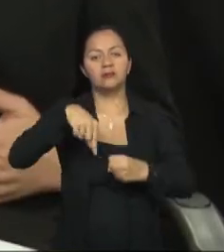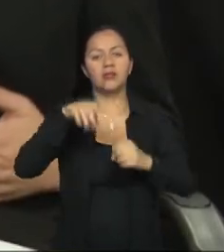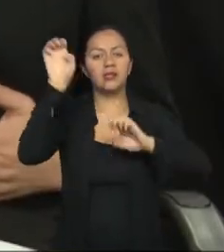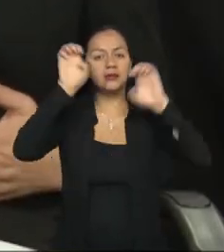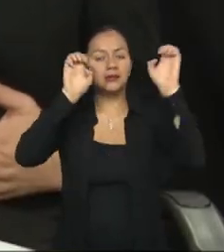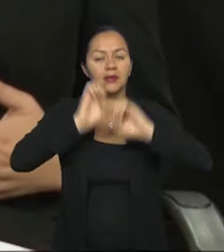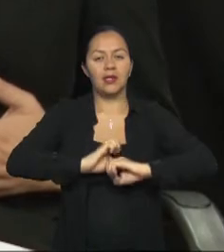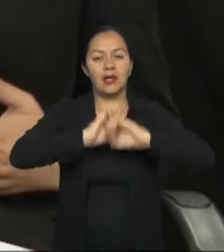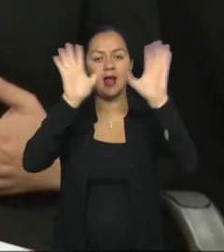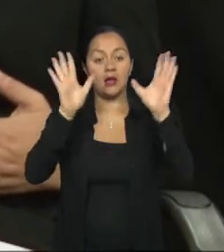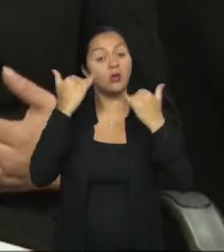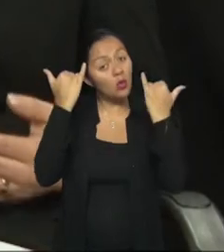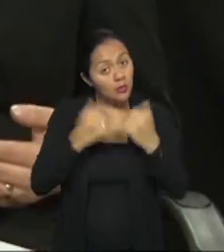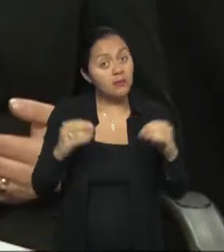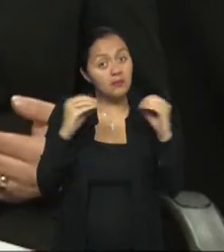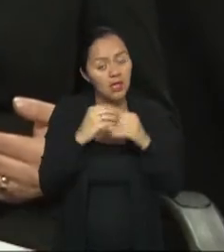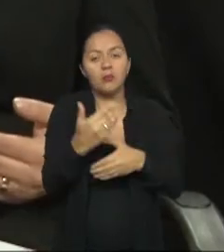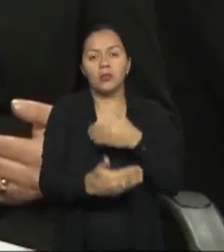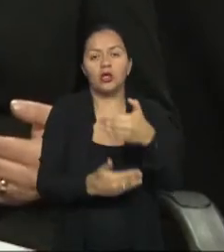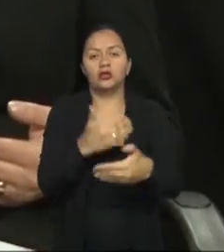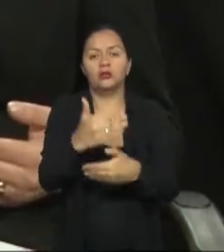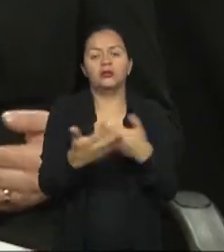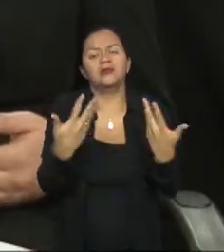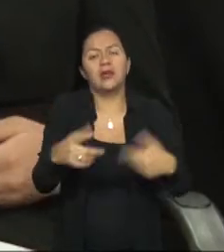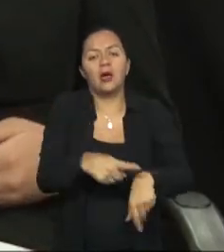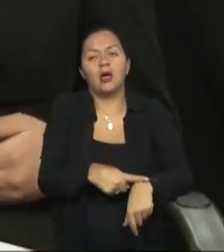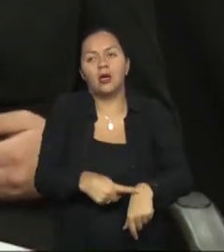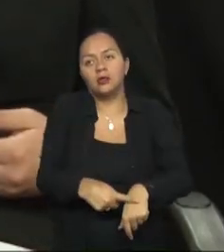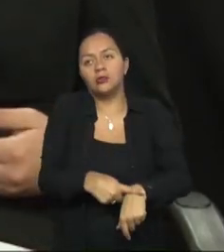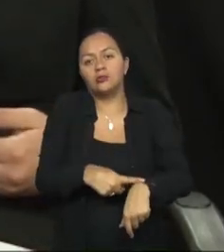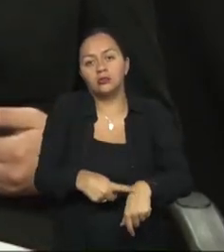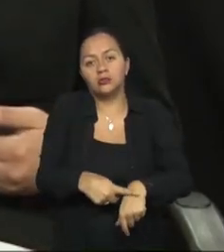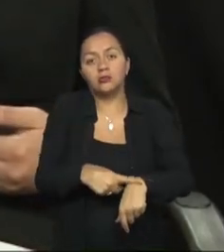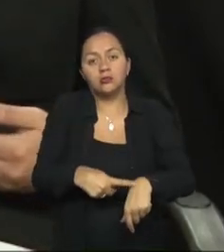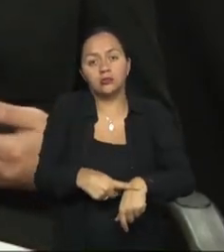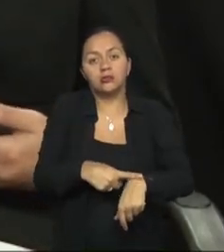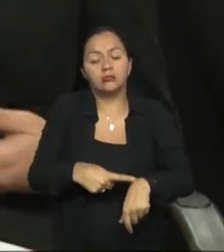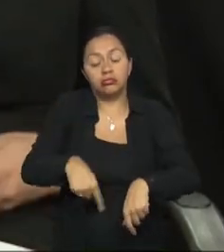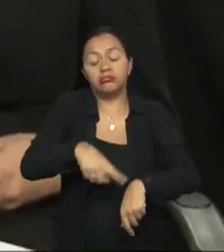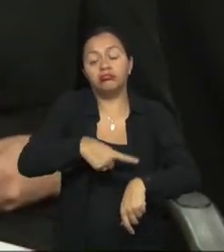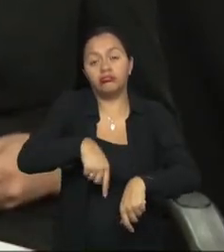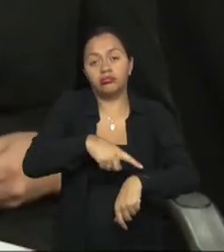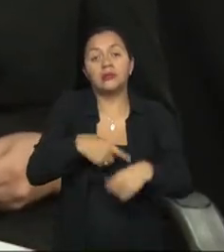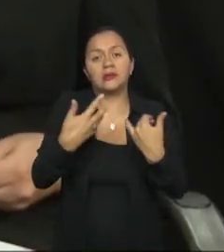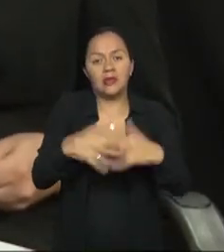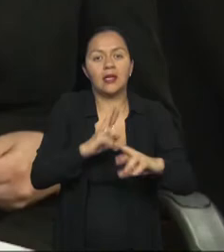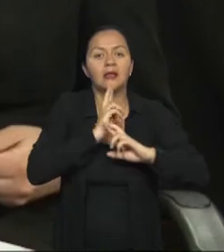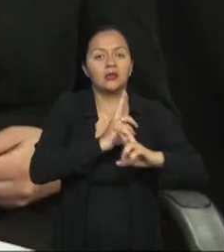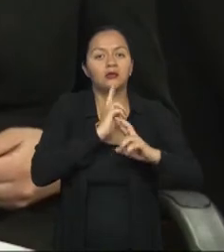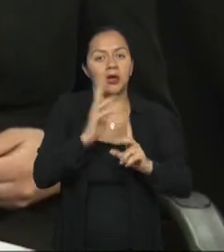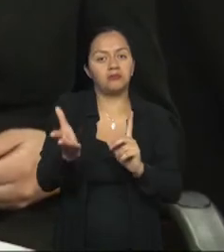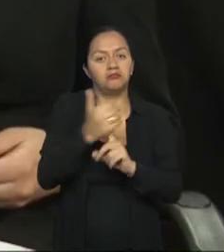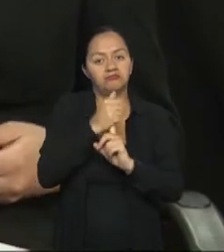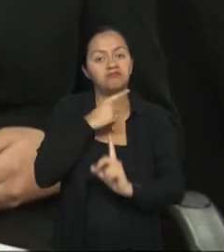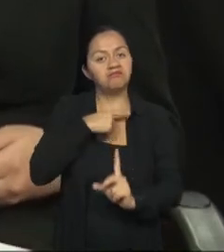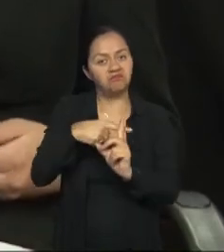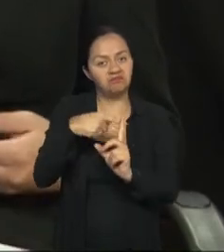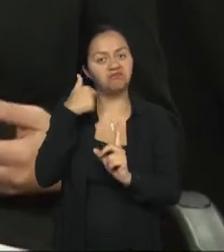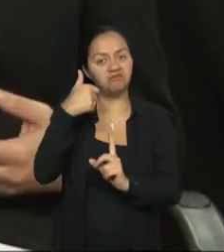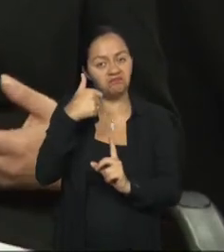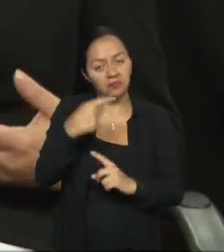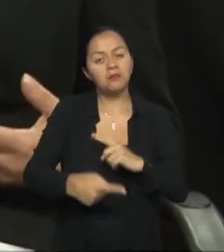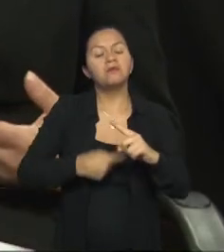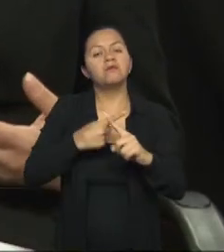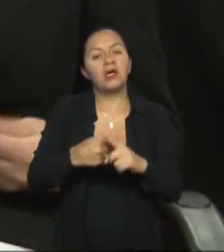estrategia que ya ha tenido un proceso de años, que ya ha presentado resultados positivos y